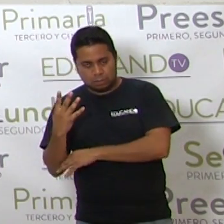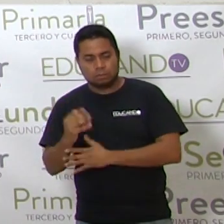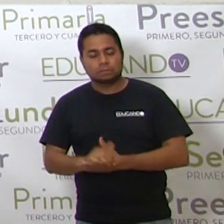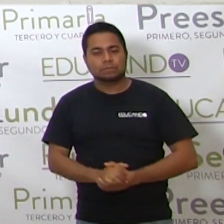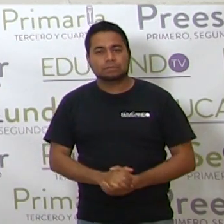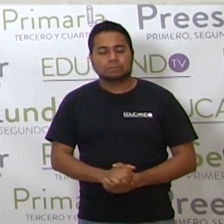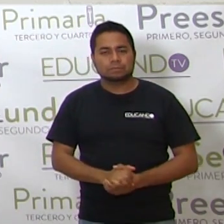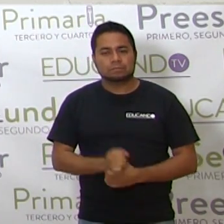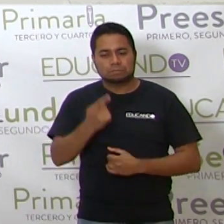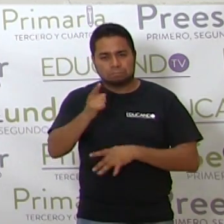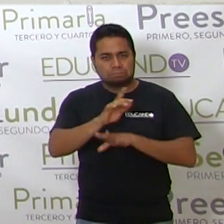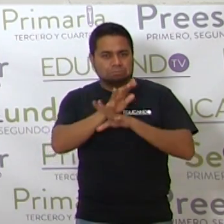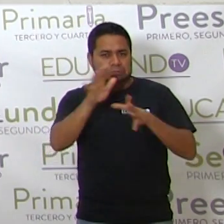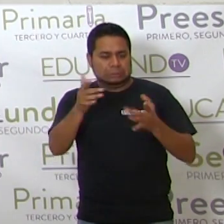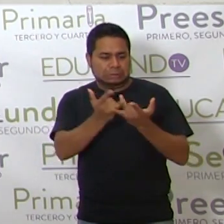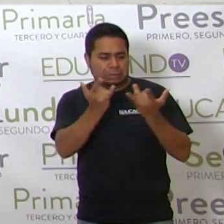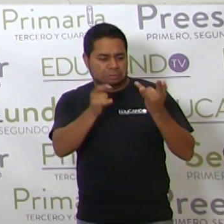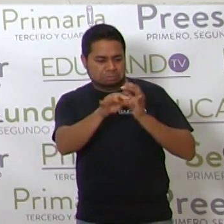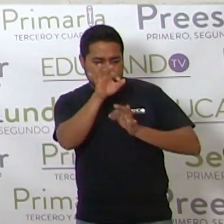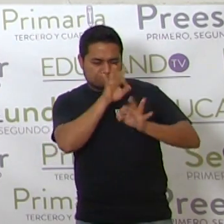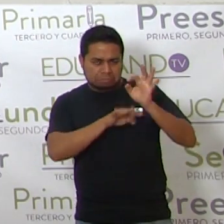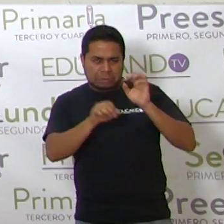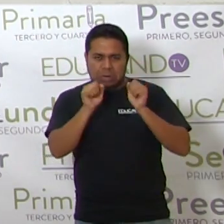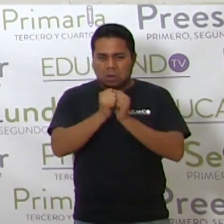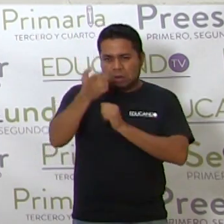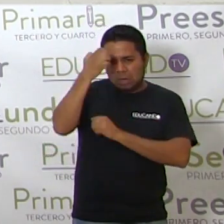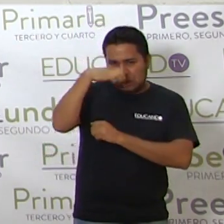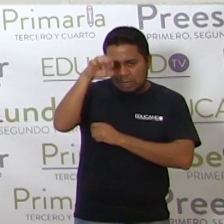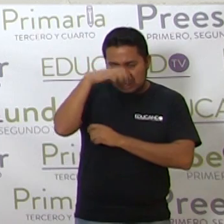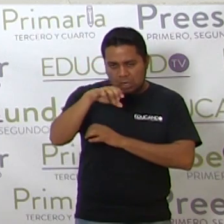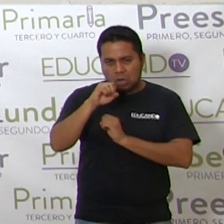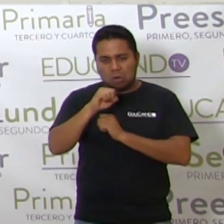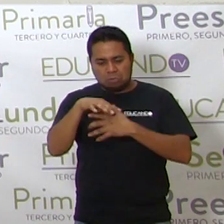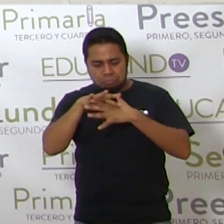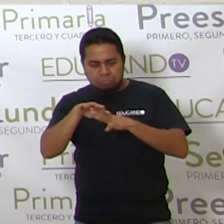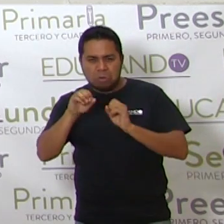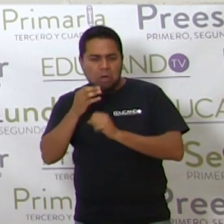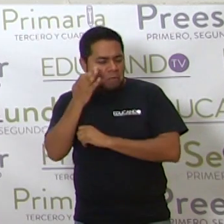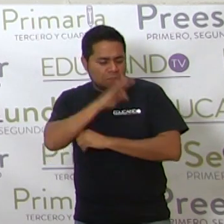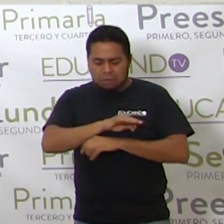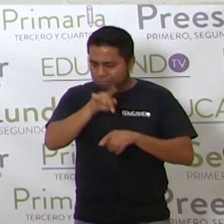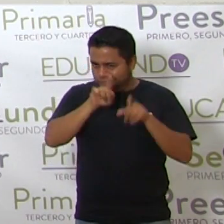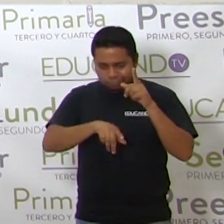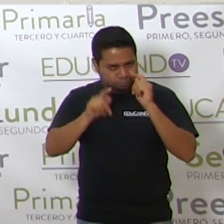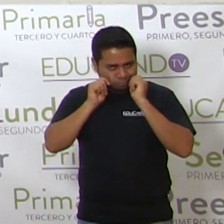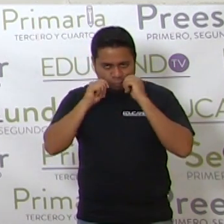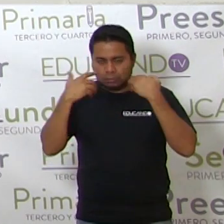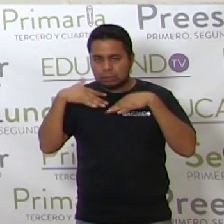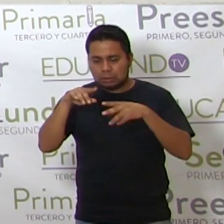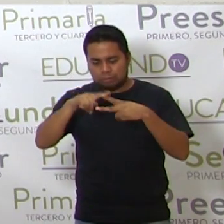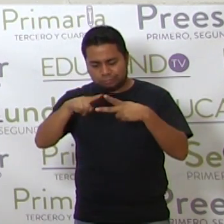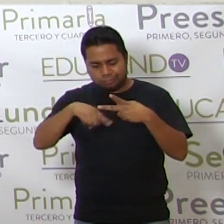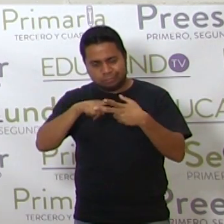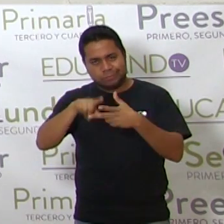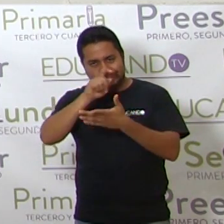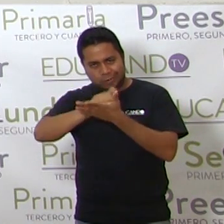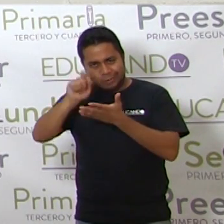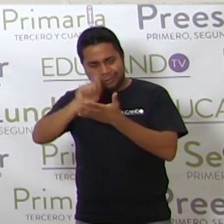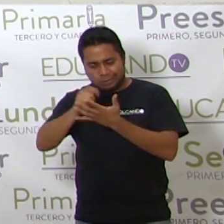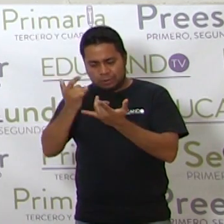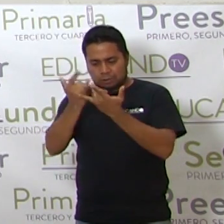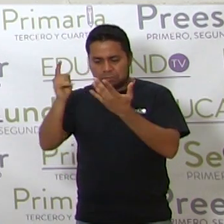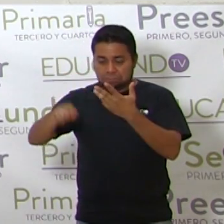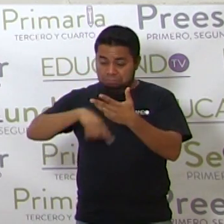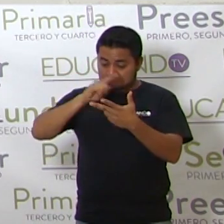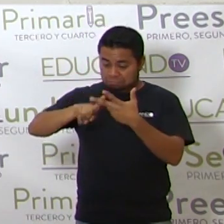elegimos la historia a partir de la anécdota o puede ser ficticio escribimos el guión y los libres después de